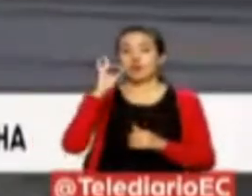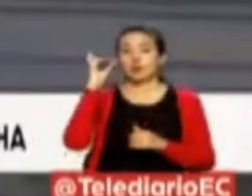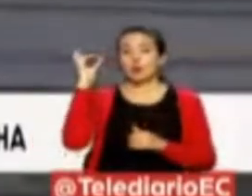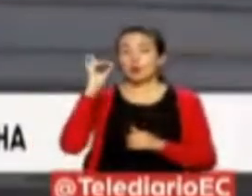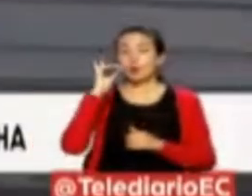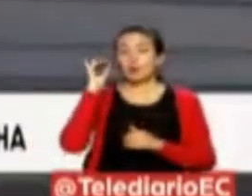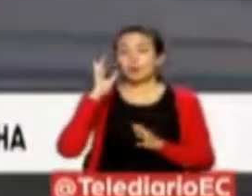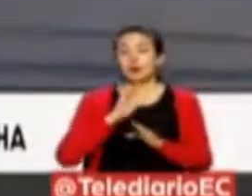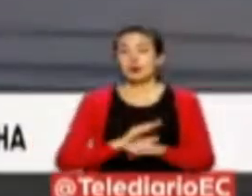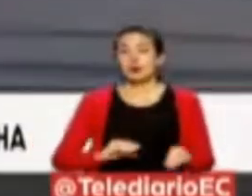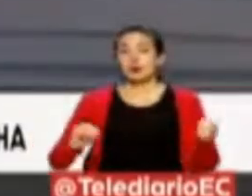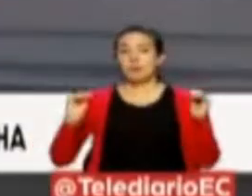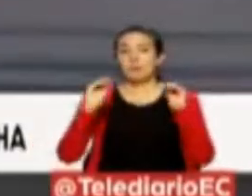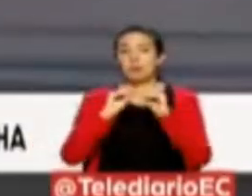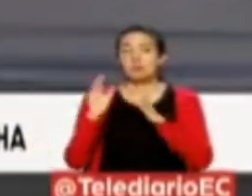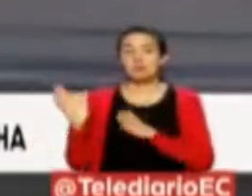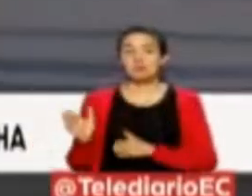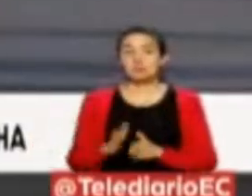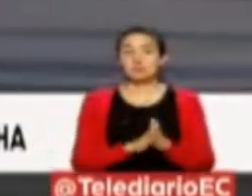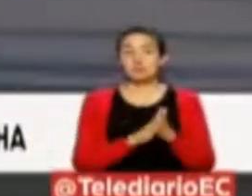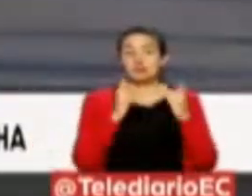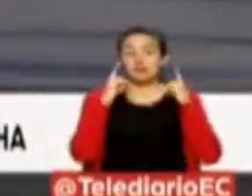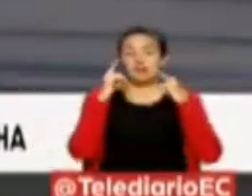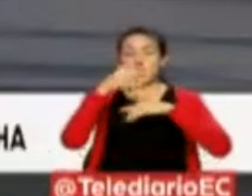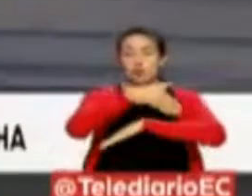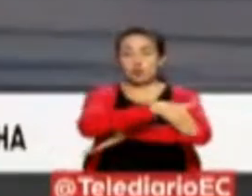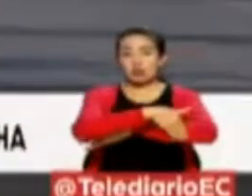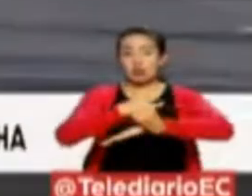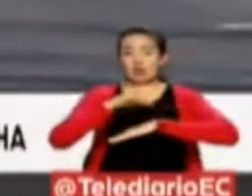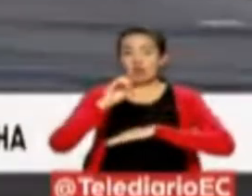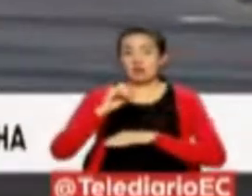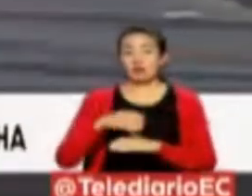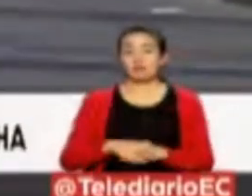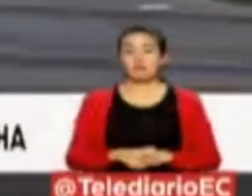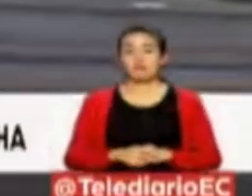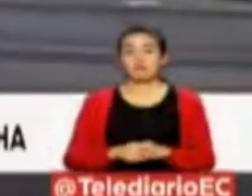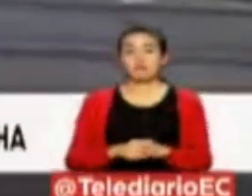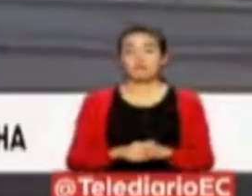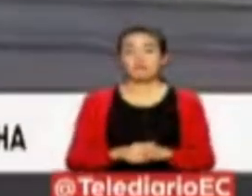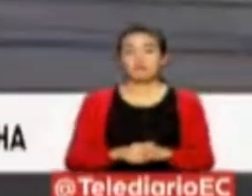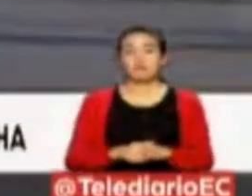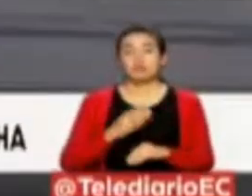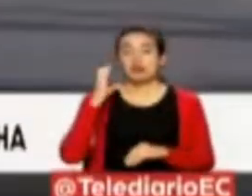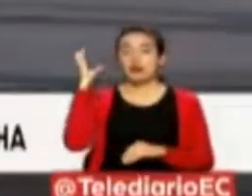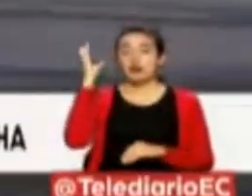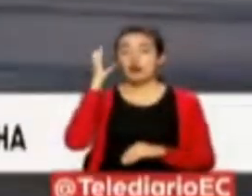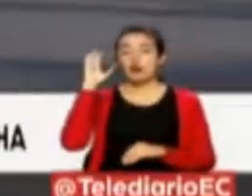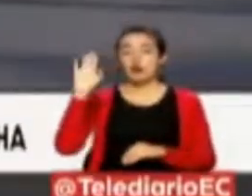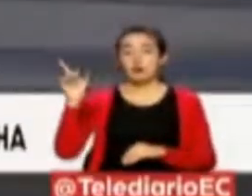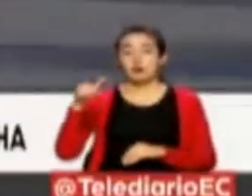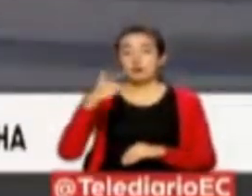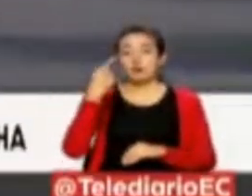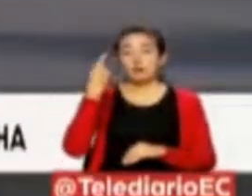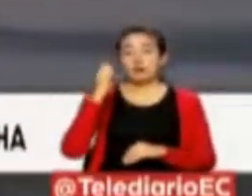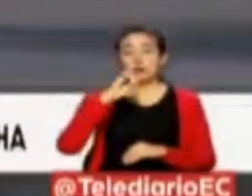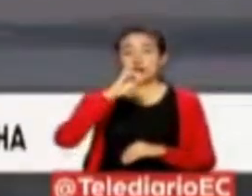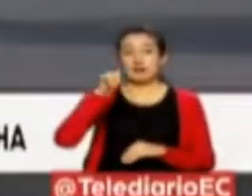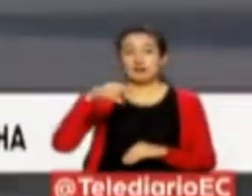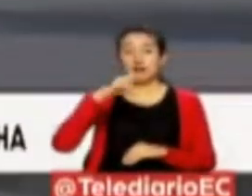y más relegados cruzando en este caso la avenida oquendo está el colombiano james